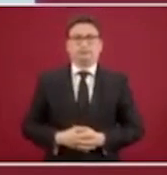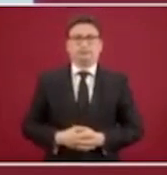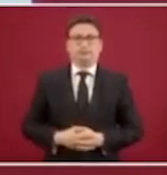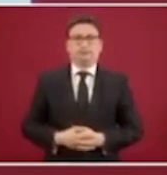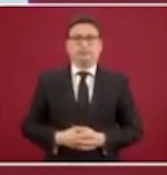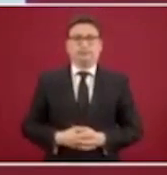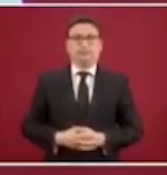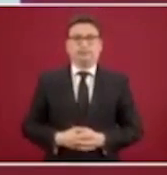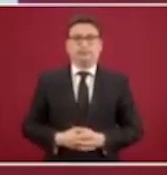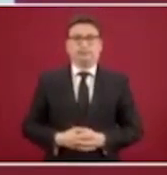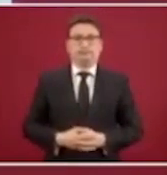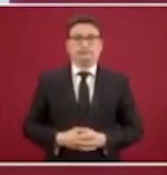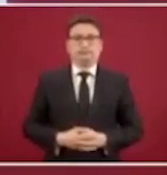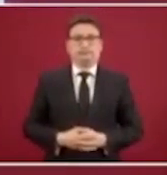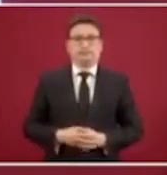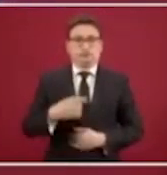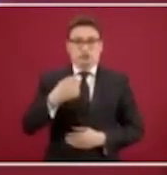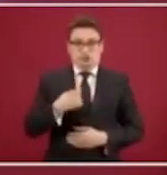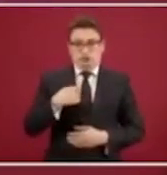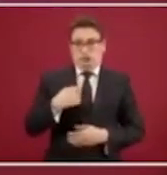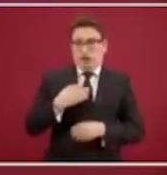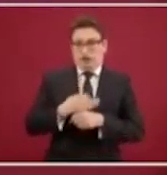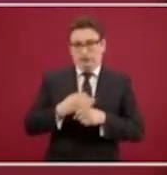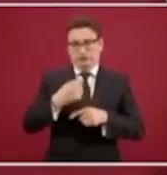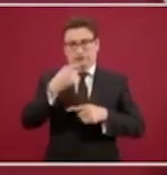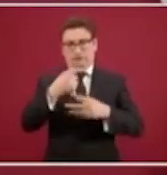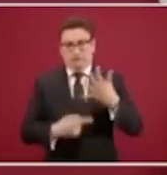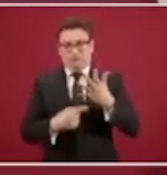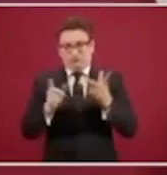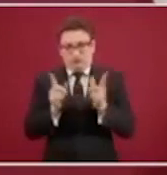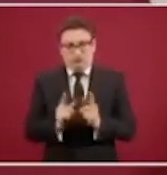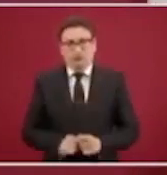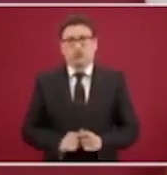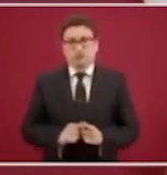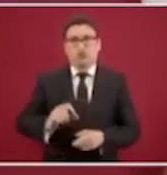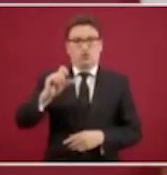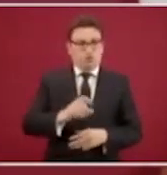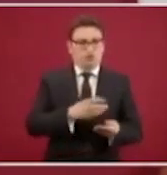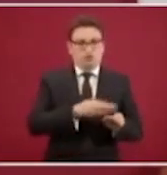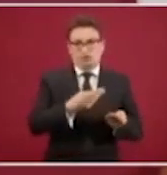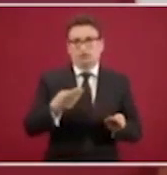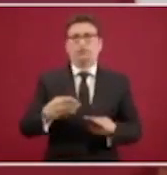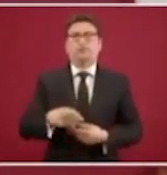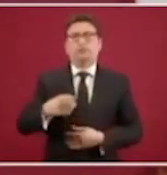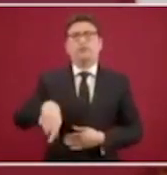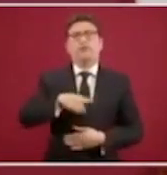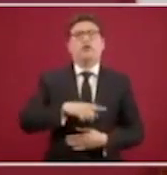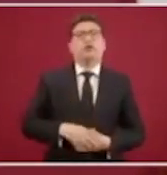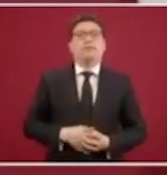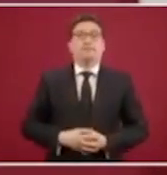Esto que estoy resumiendo se les va a entregar el día de hoy